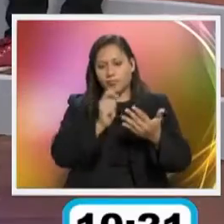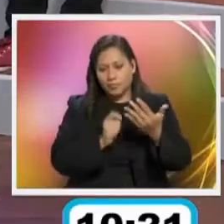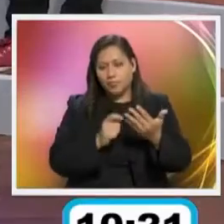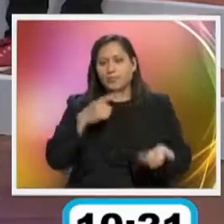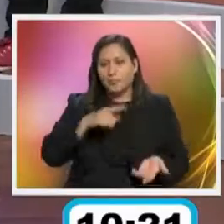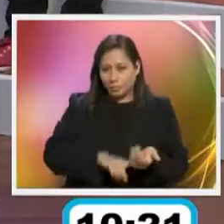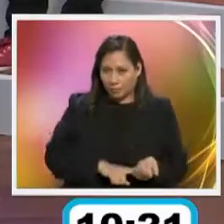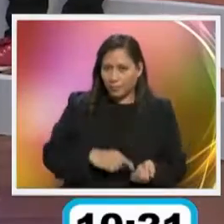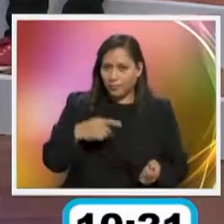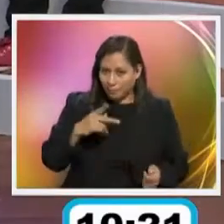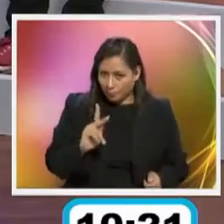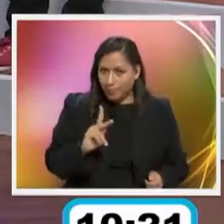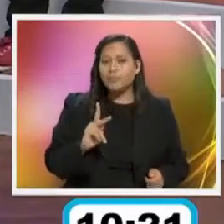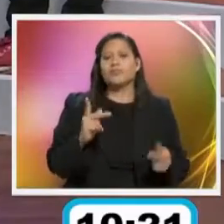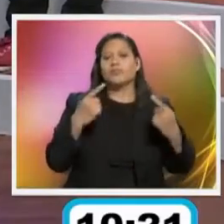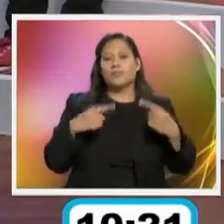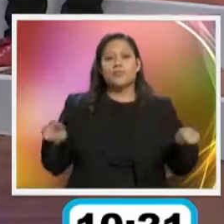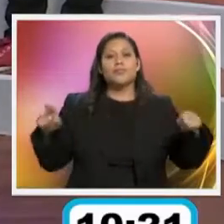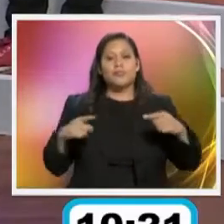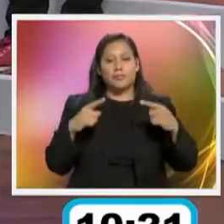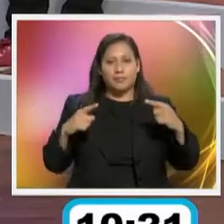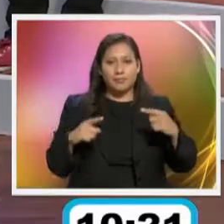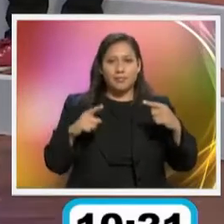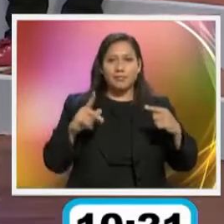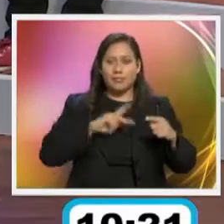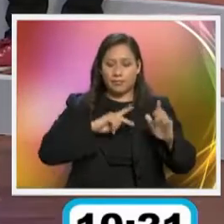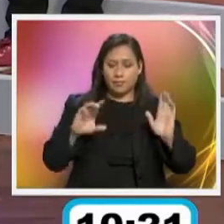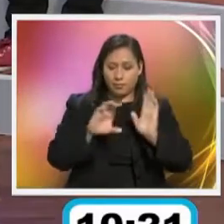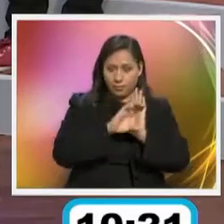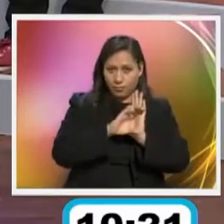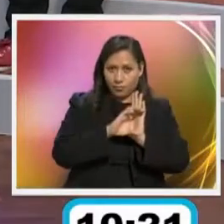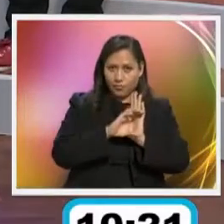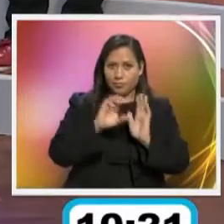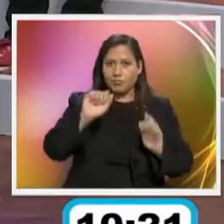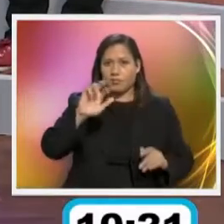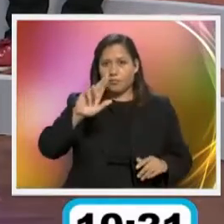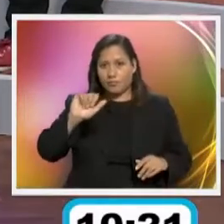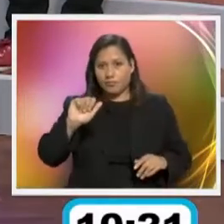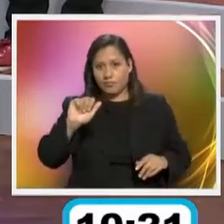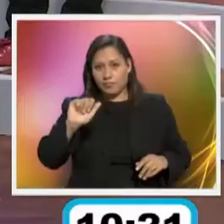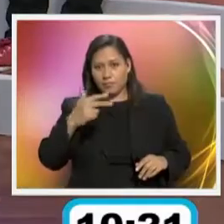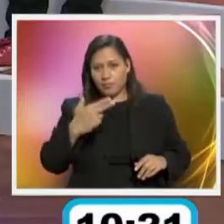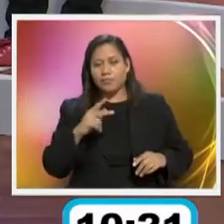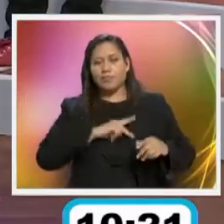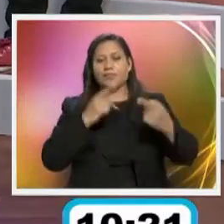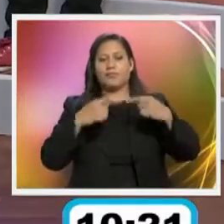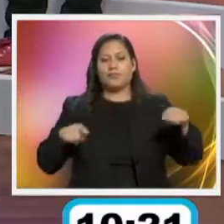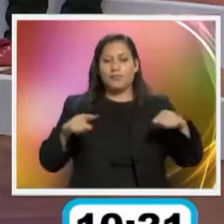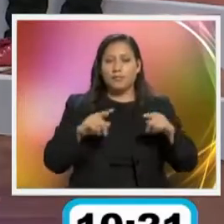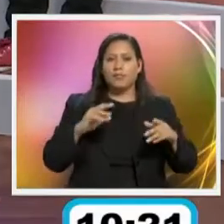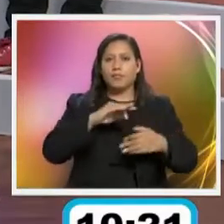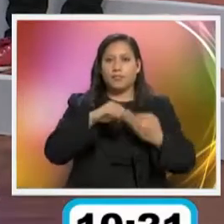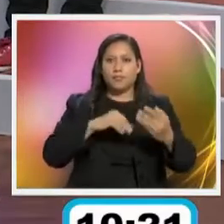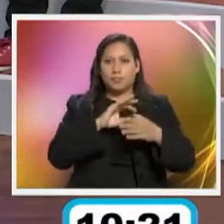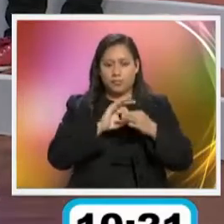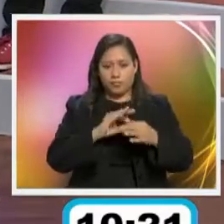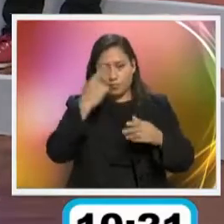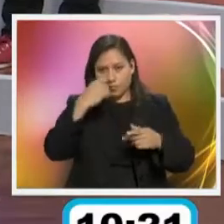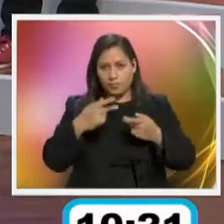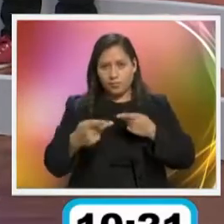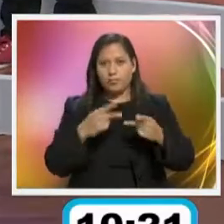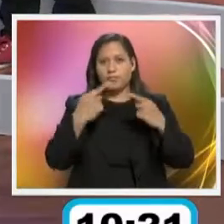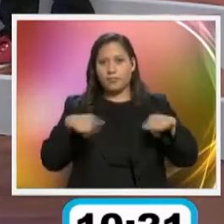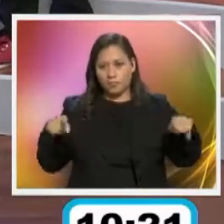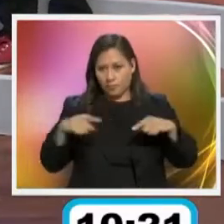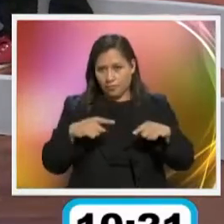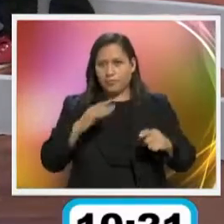imagino. Pero el principal o musical es de que en nuestro cuarto, digamos que Sara es nuestra música y el cuarto es donde nos unimos todos para hacer la música. Muy bien,